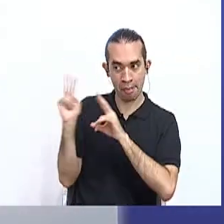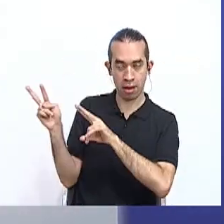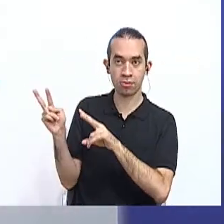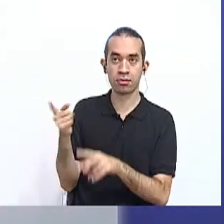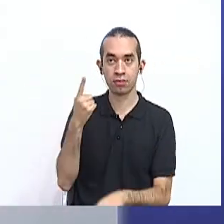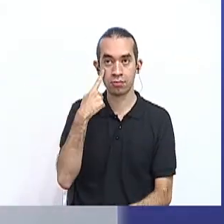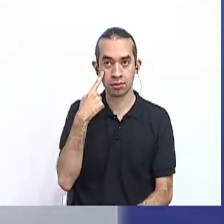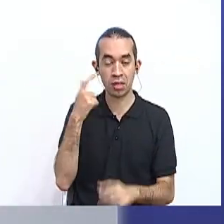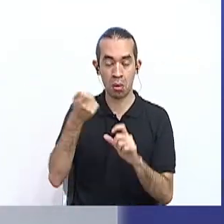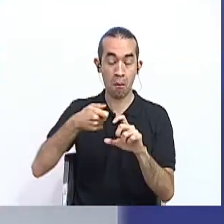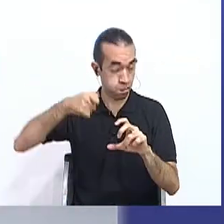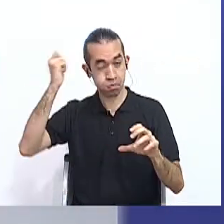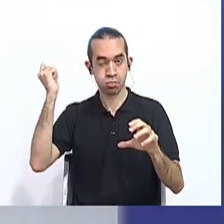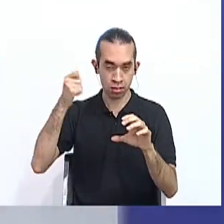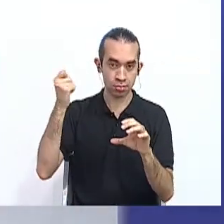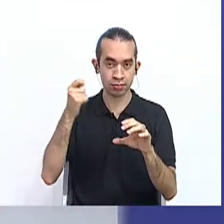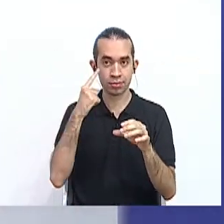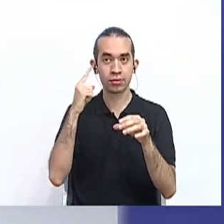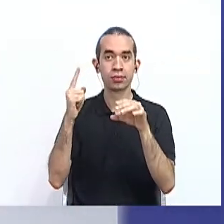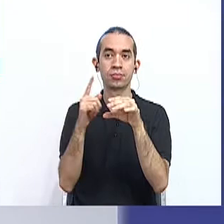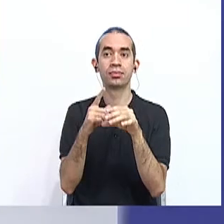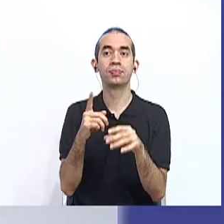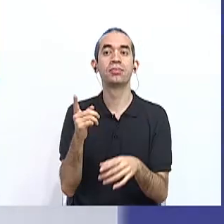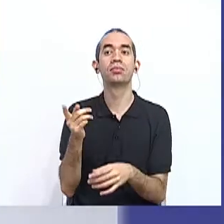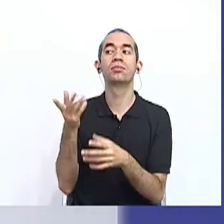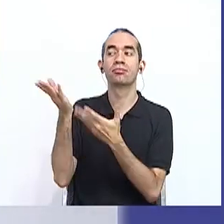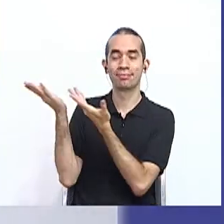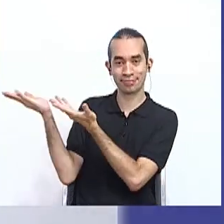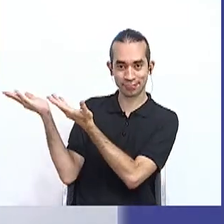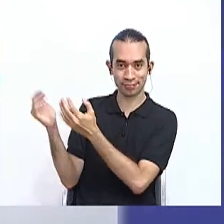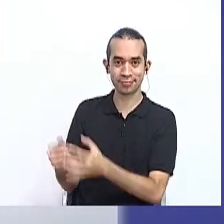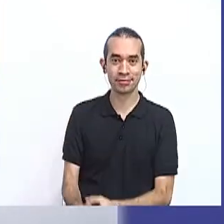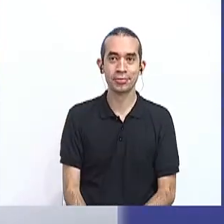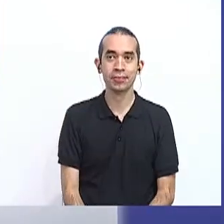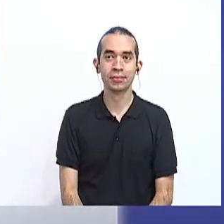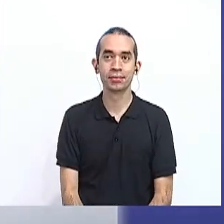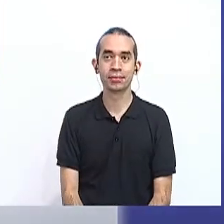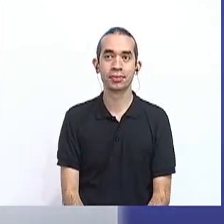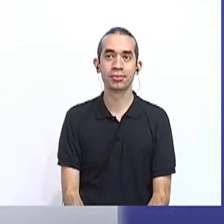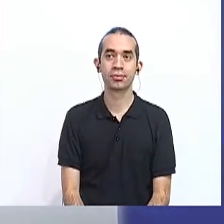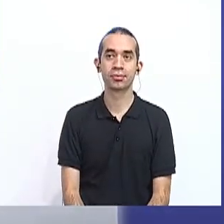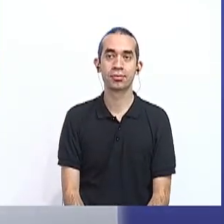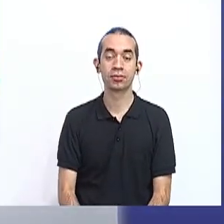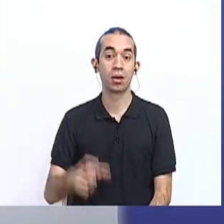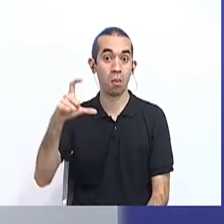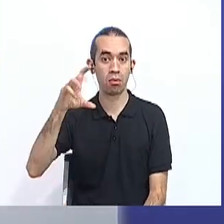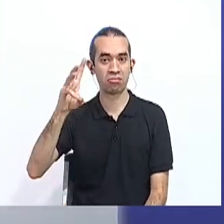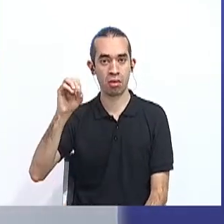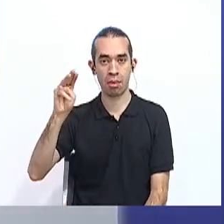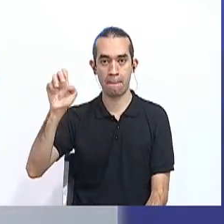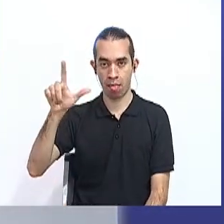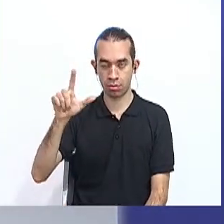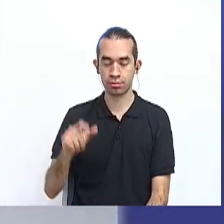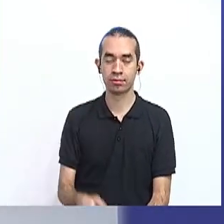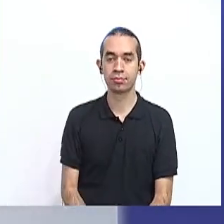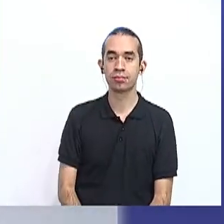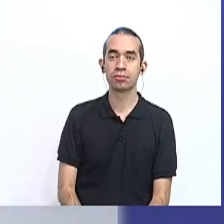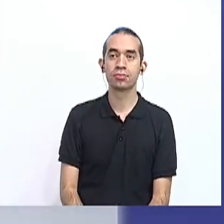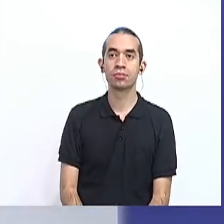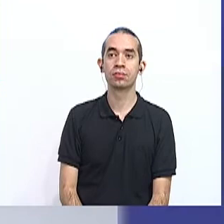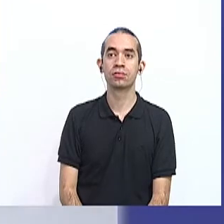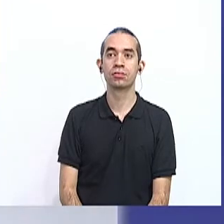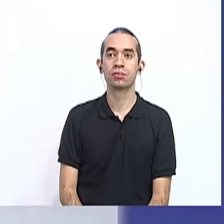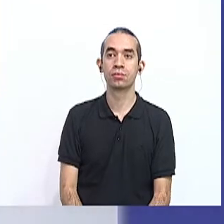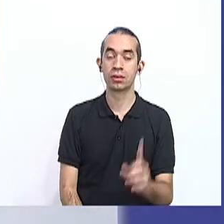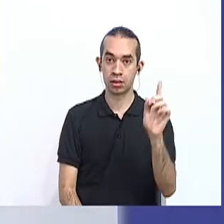Vean, vamos a colocar el malvavisco dentro de esta jeringa, como les decía, de 60 mililitros, y yo voy a ocultar